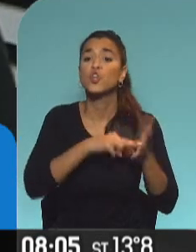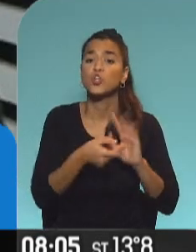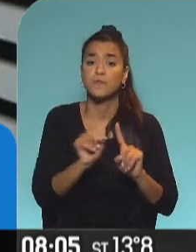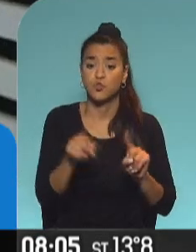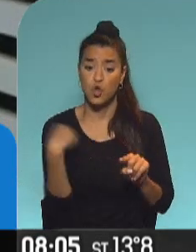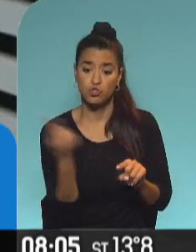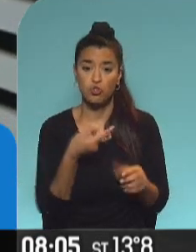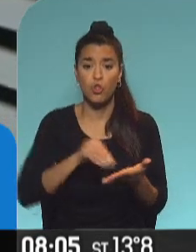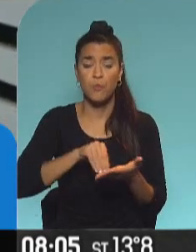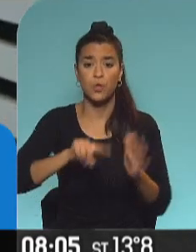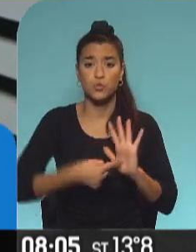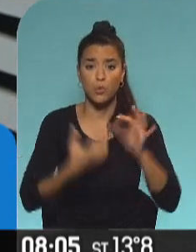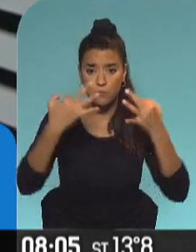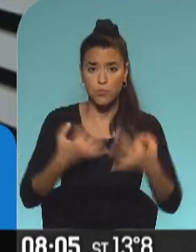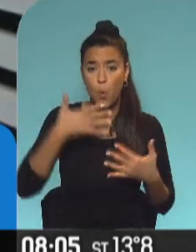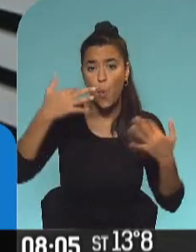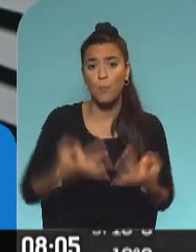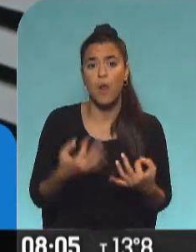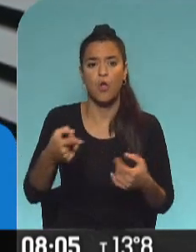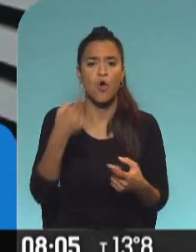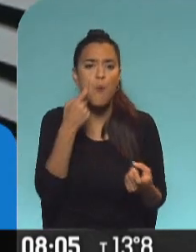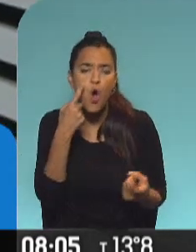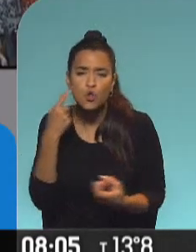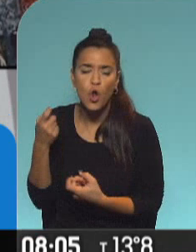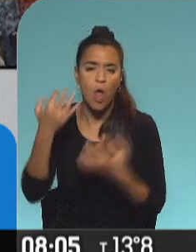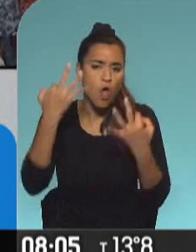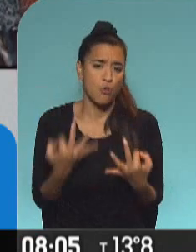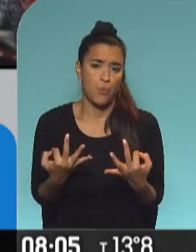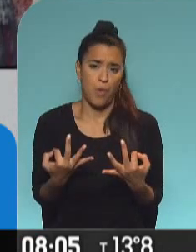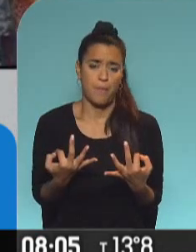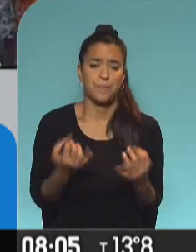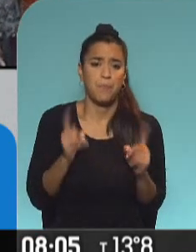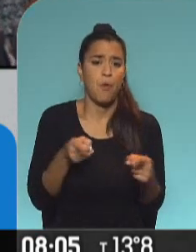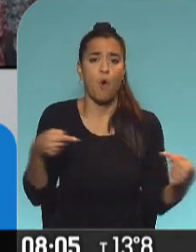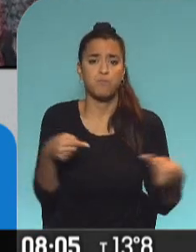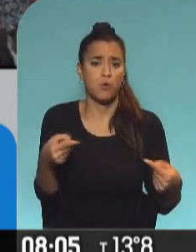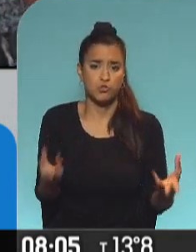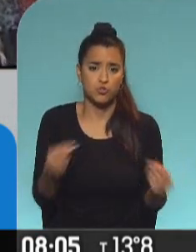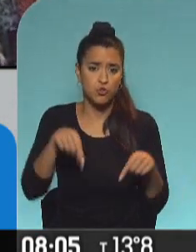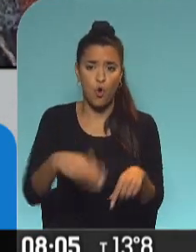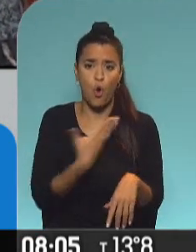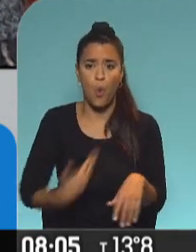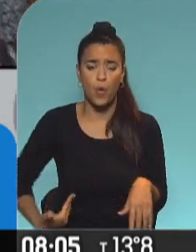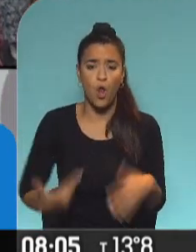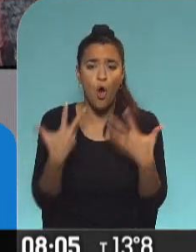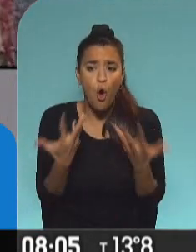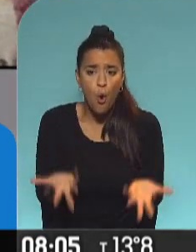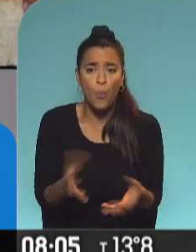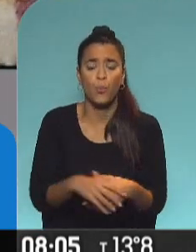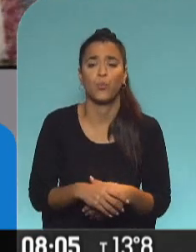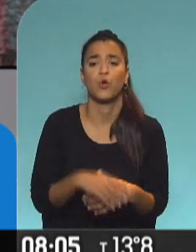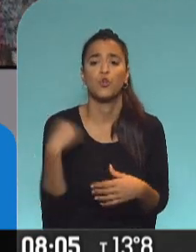como diputados de la ciudad, no cumplamos nuestra función de contralor y fundamentalmente de oposición a este gobierno, que obviamente por algo